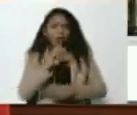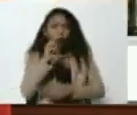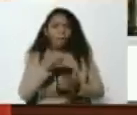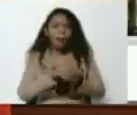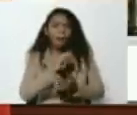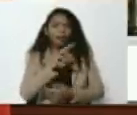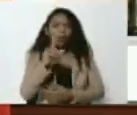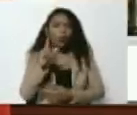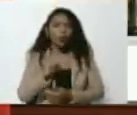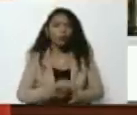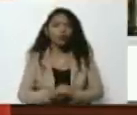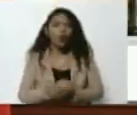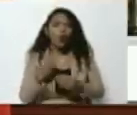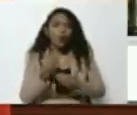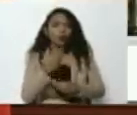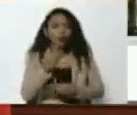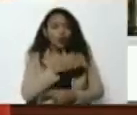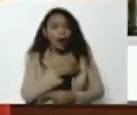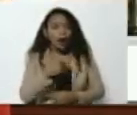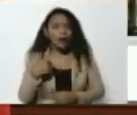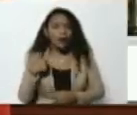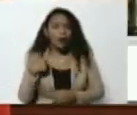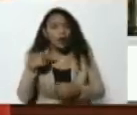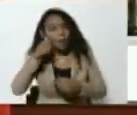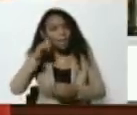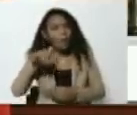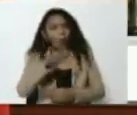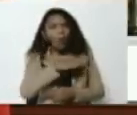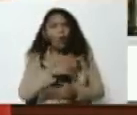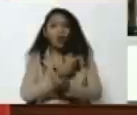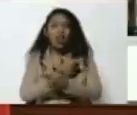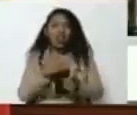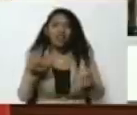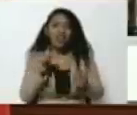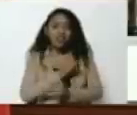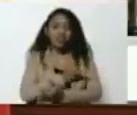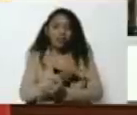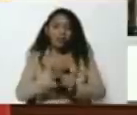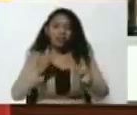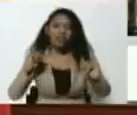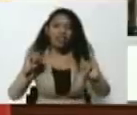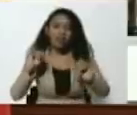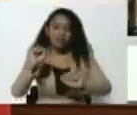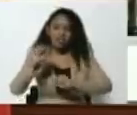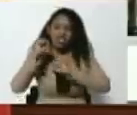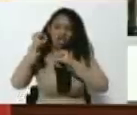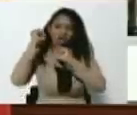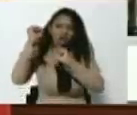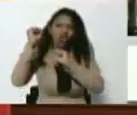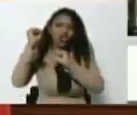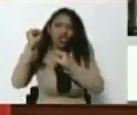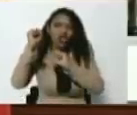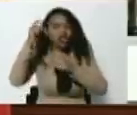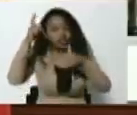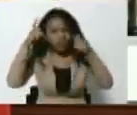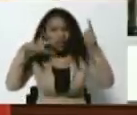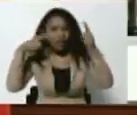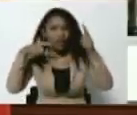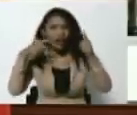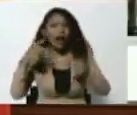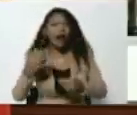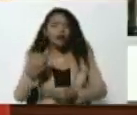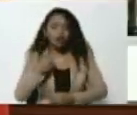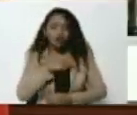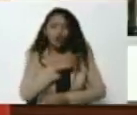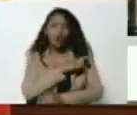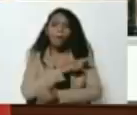el 2021 como tú querías, con el pueblo libre, independiente, victorioso. Chávez, hemos